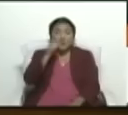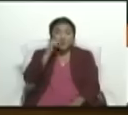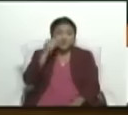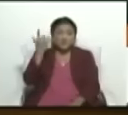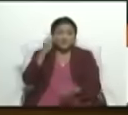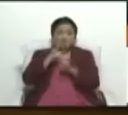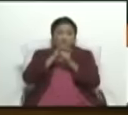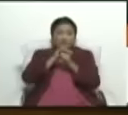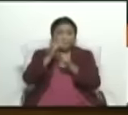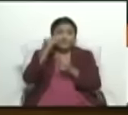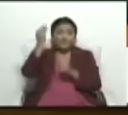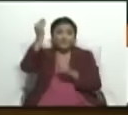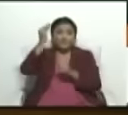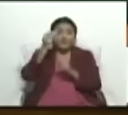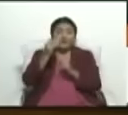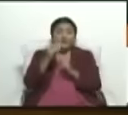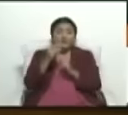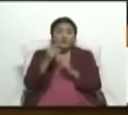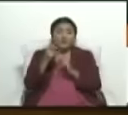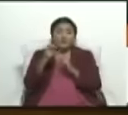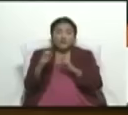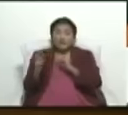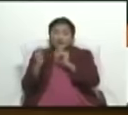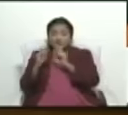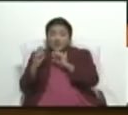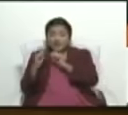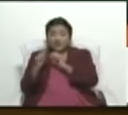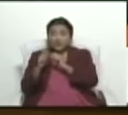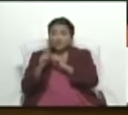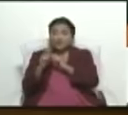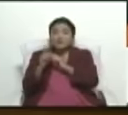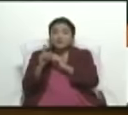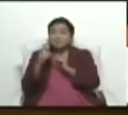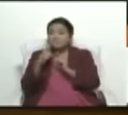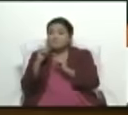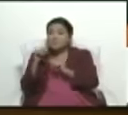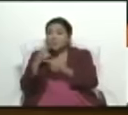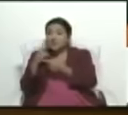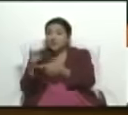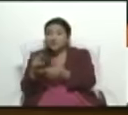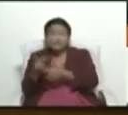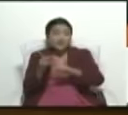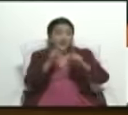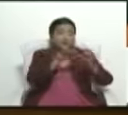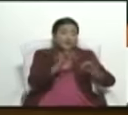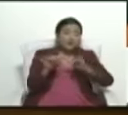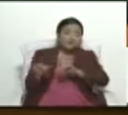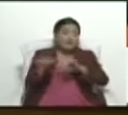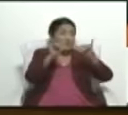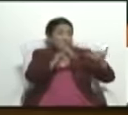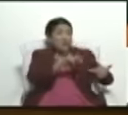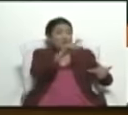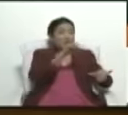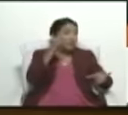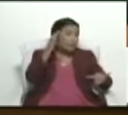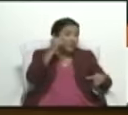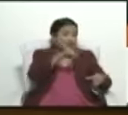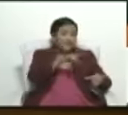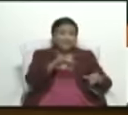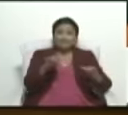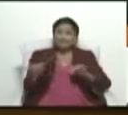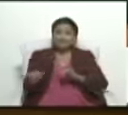entrevistado aparte de Natalia es coherente con todo lo que ella dijo. O sea, ahí no hay, como se dice, ninguna